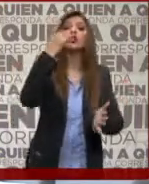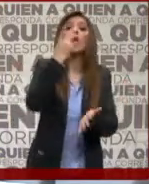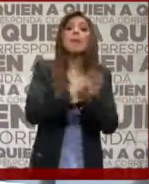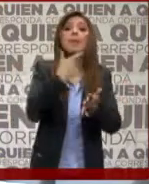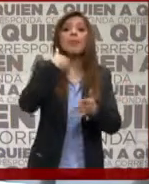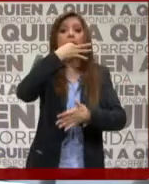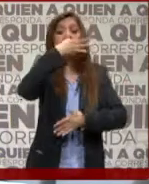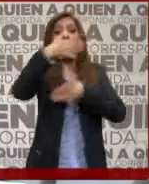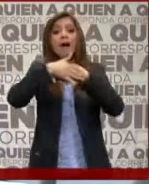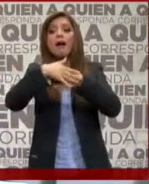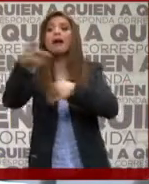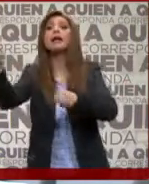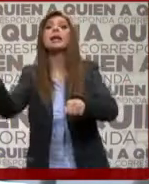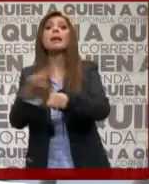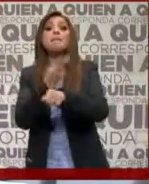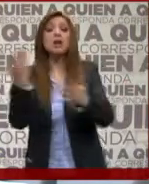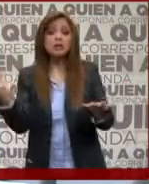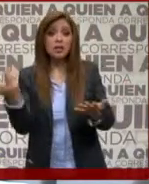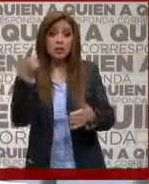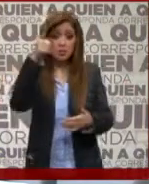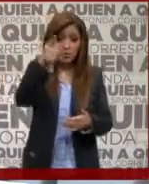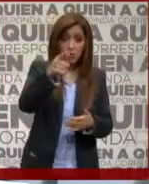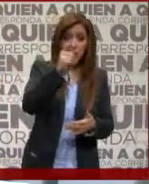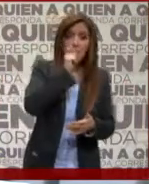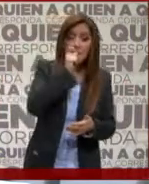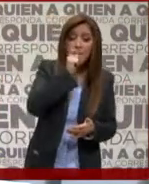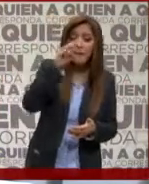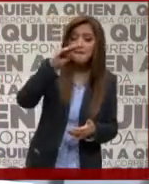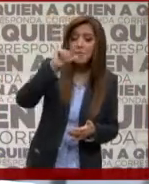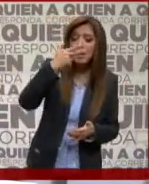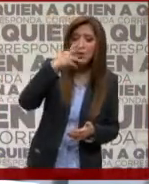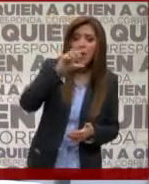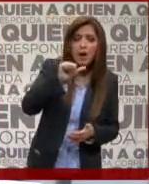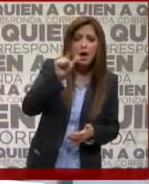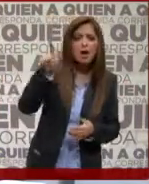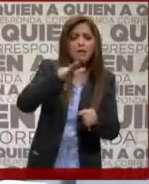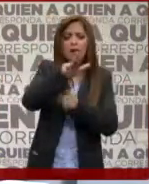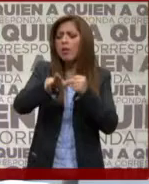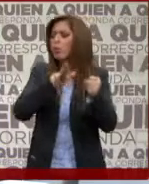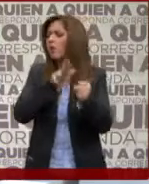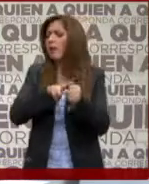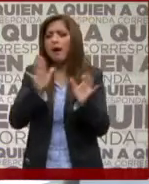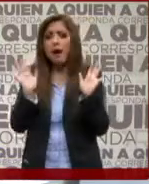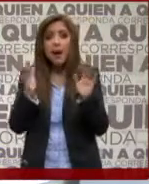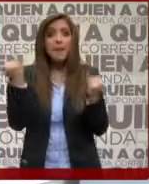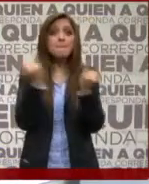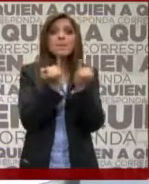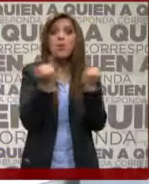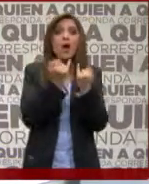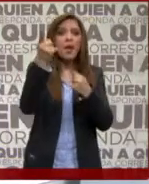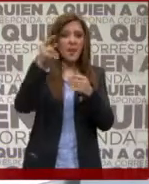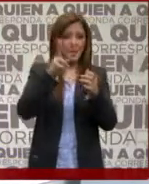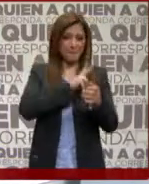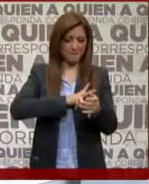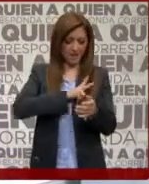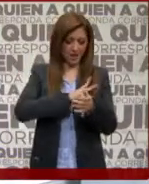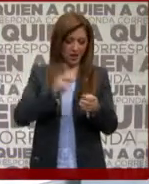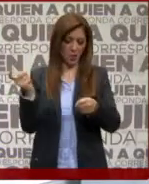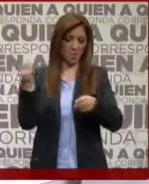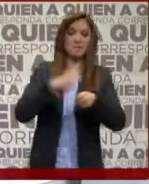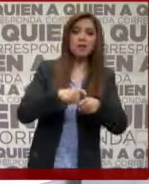muchos es que la marihuana es muy natural también el veneno de alacrán y te va a cargar el payaso si te dejas